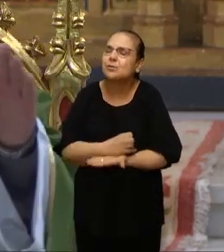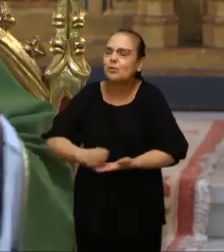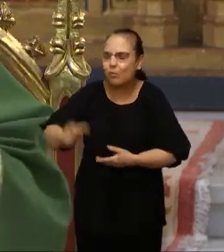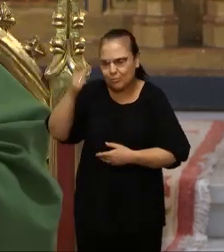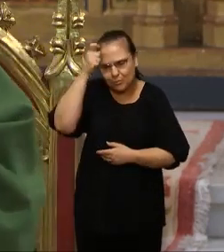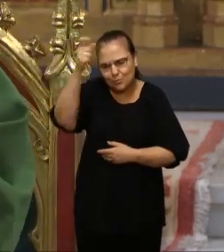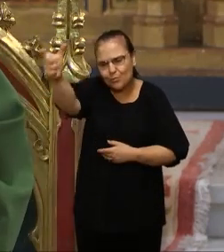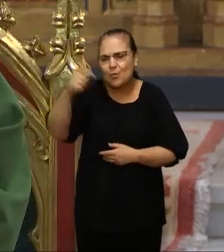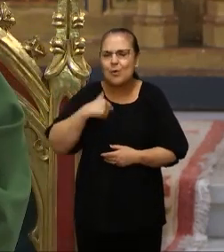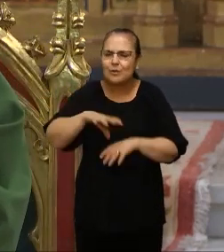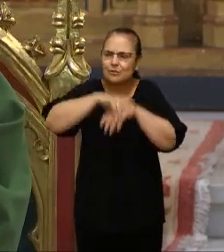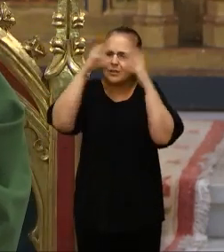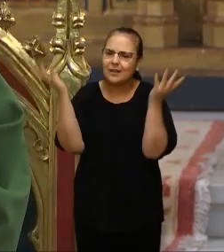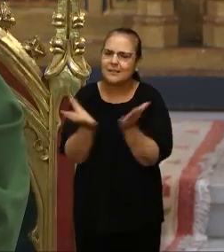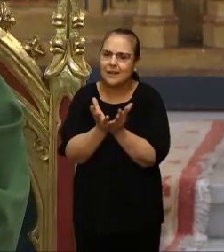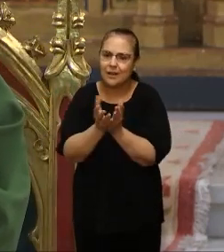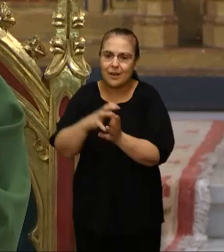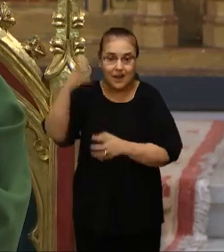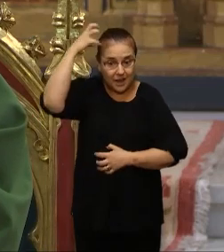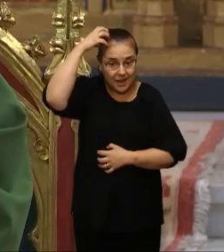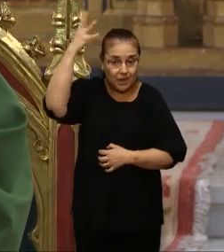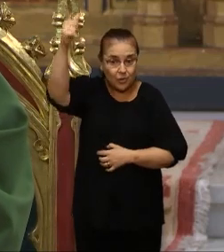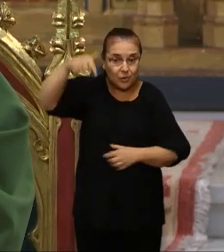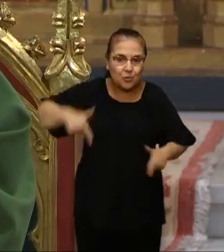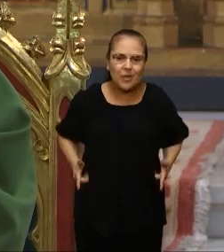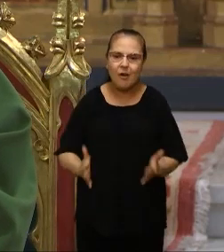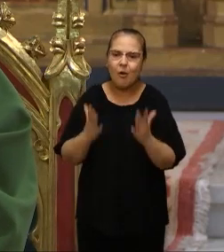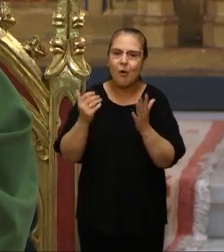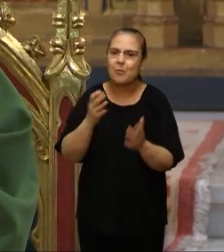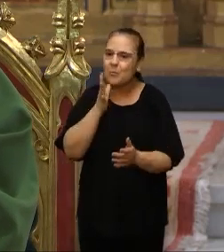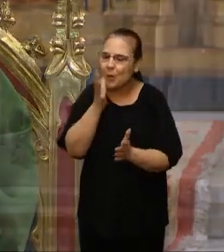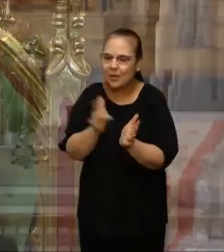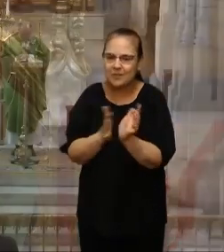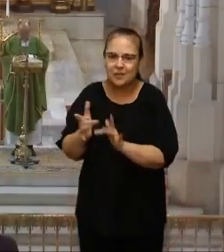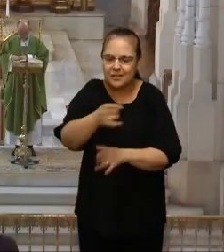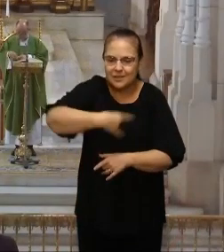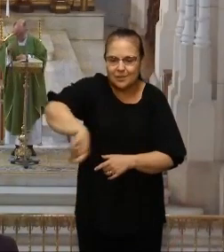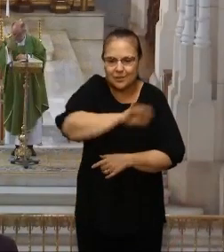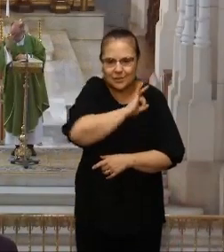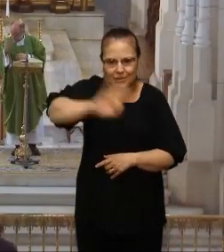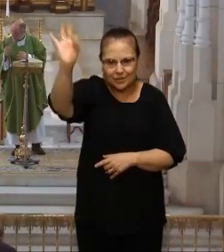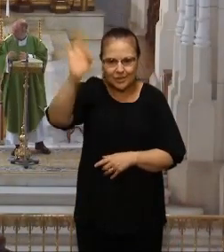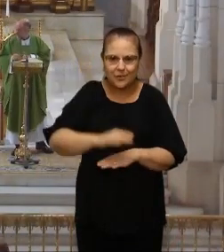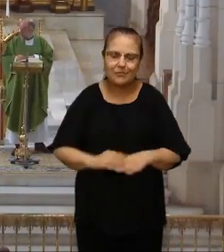el reino de tu Hijo, por Jesucristo nuestro Señor.